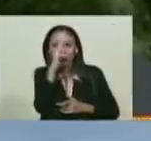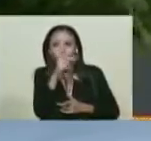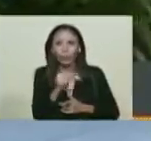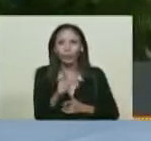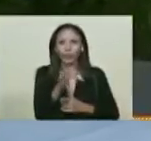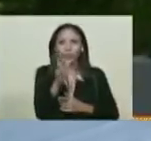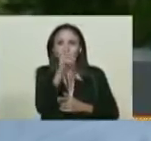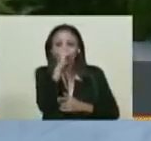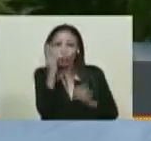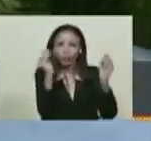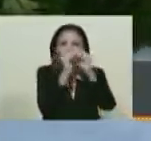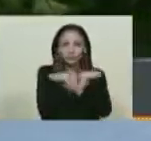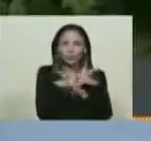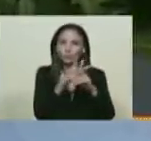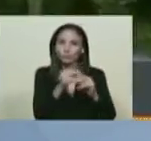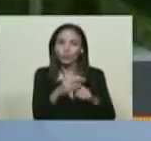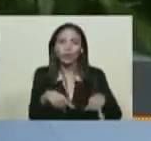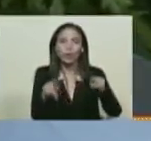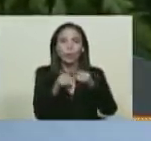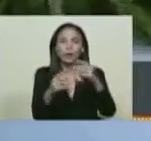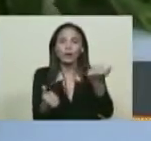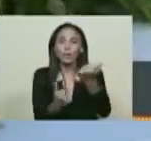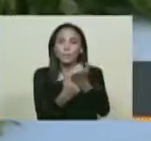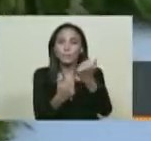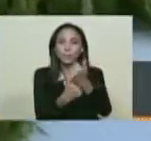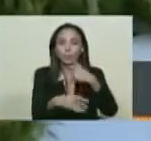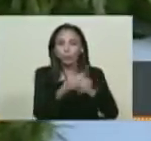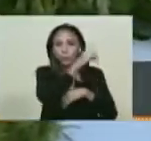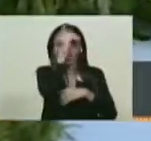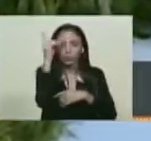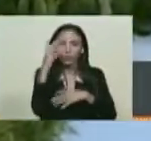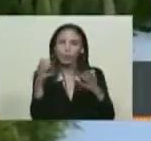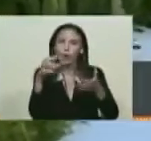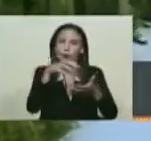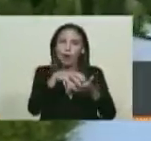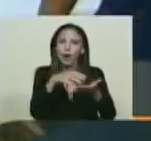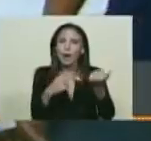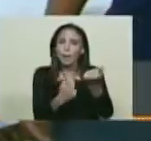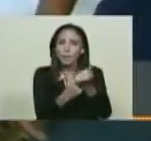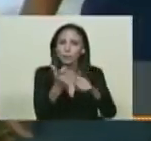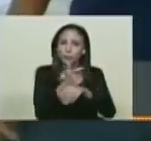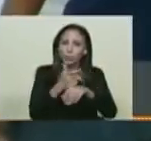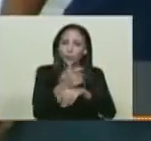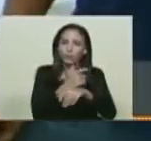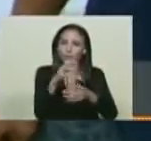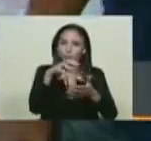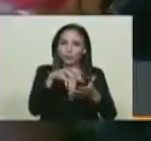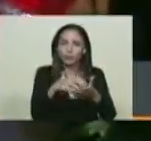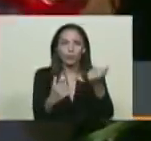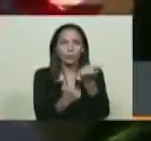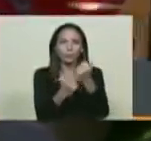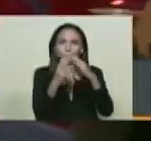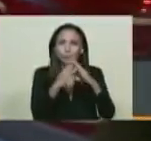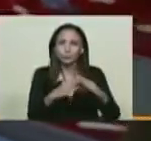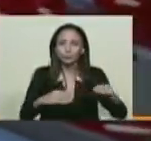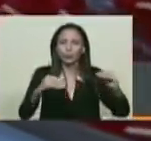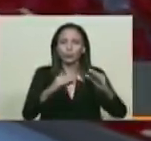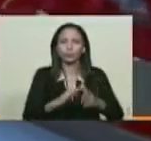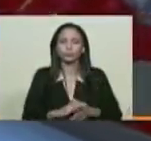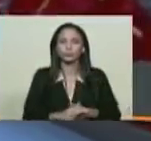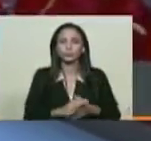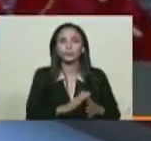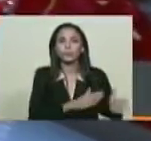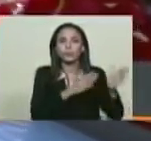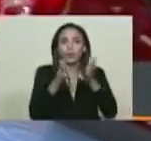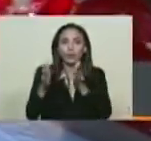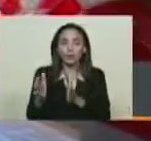con el apoyo de Diosdado Cabello en su primer gobierno del estado Miranda, el cual también apoyó todo esto. Ahora